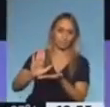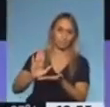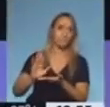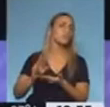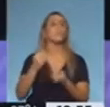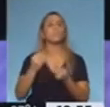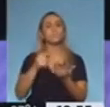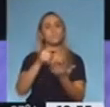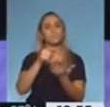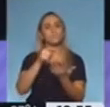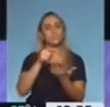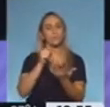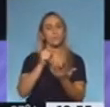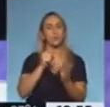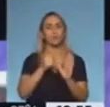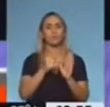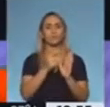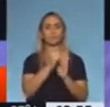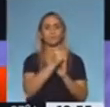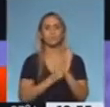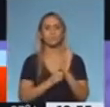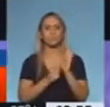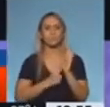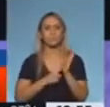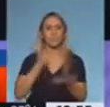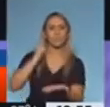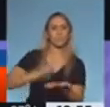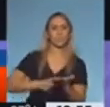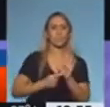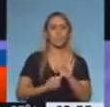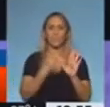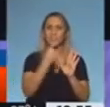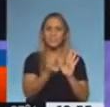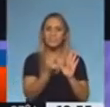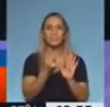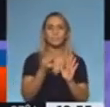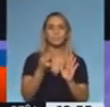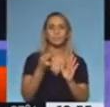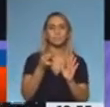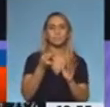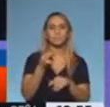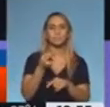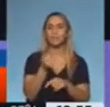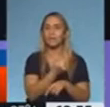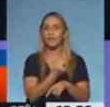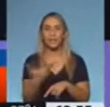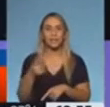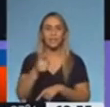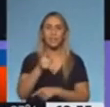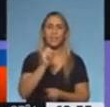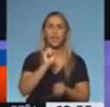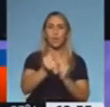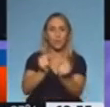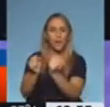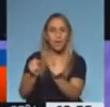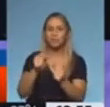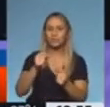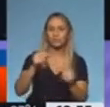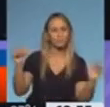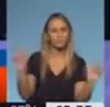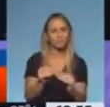la letra de la resolución leí que habla de reducir al máximo la existencia de operadores en circuitos